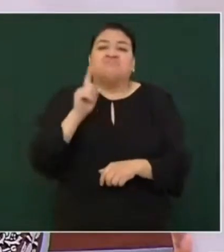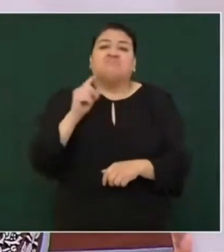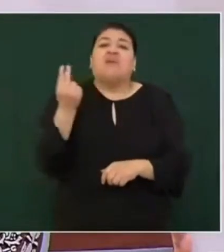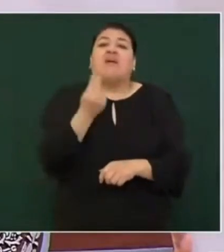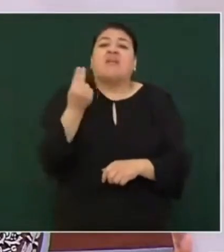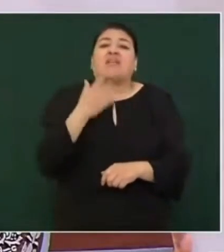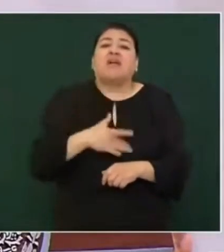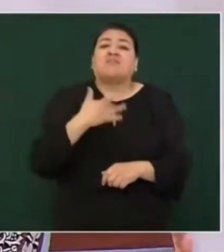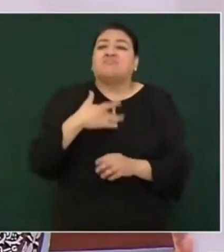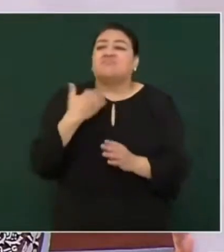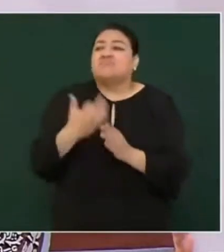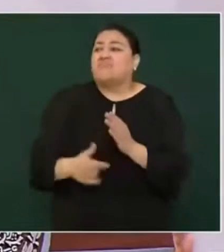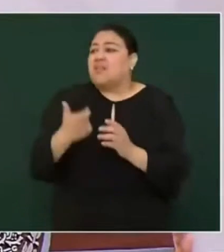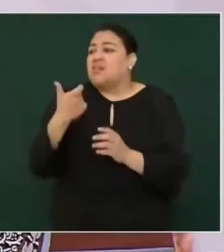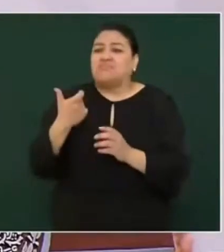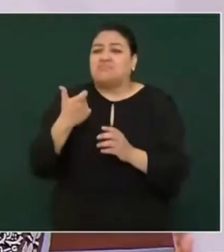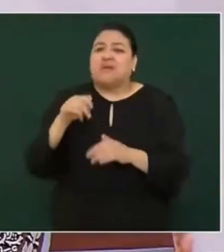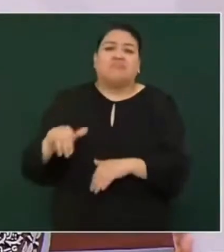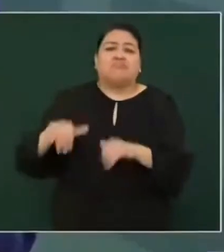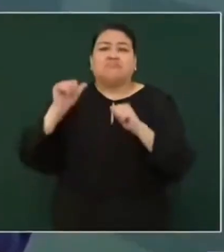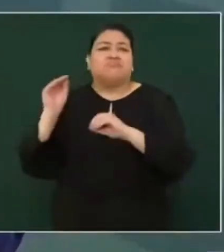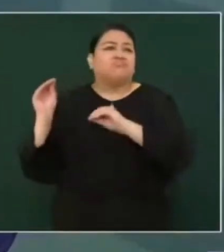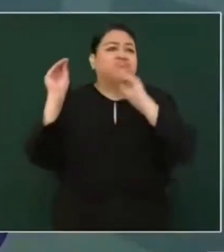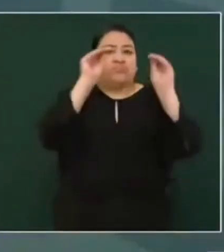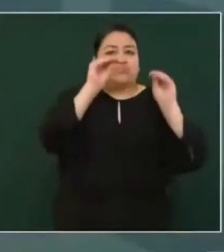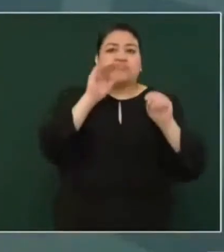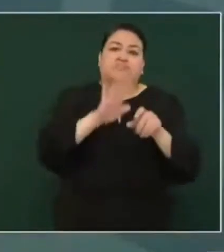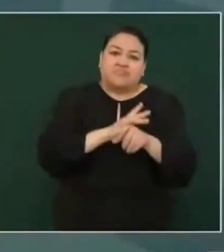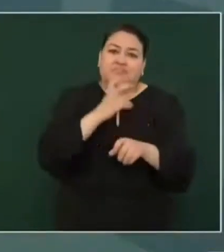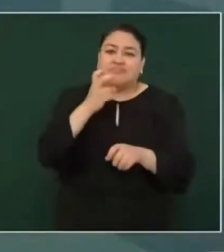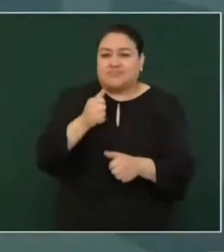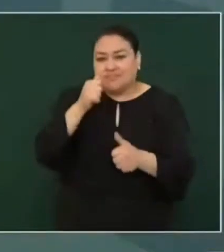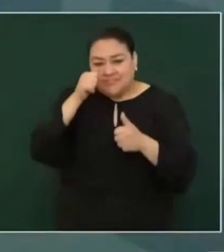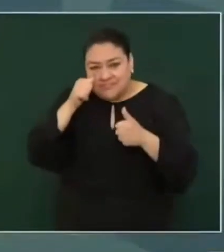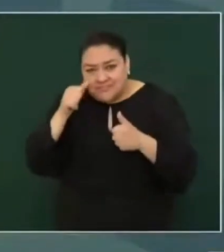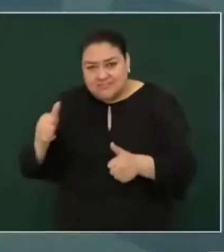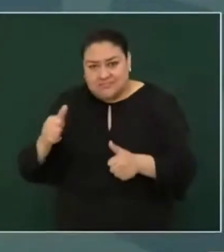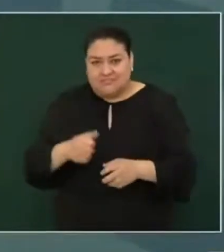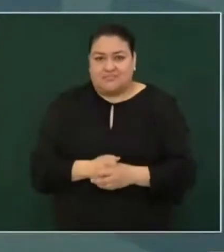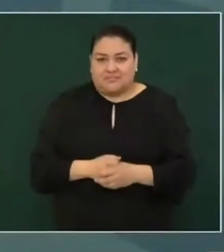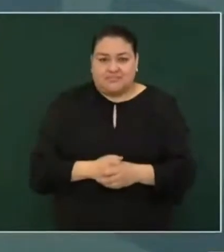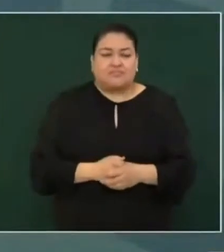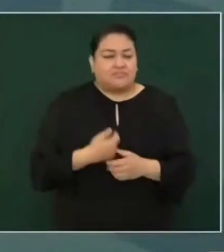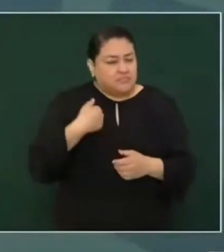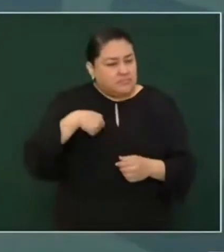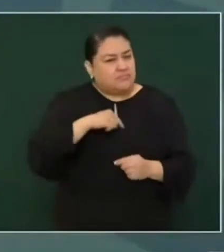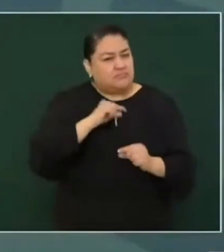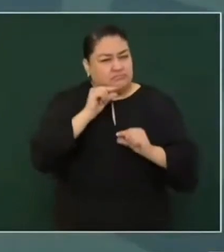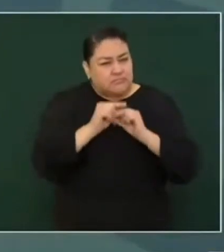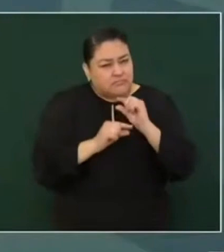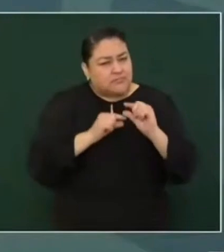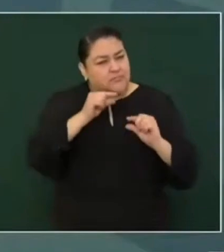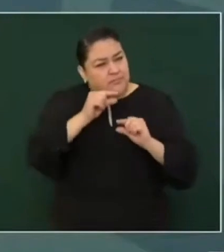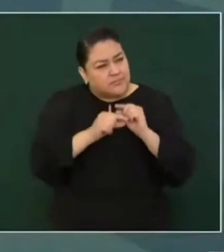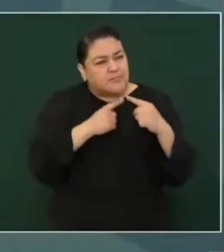Entonces, eso lo estamos atendiendo. Y estamos convenciendo, y ya hemos avanzado